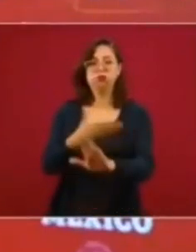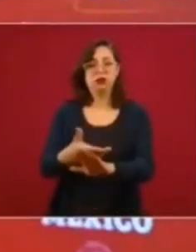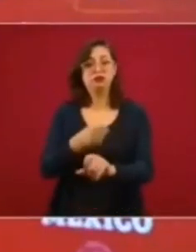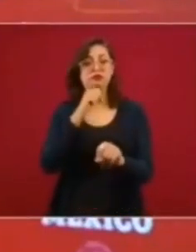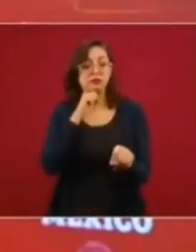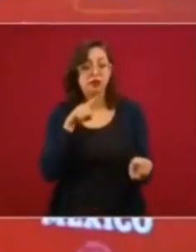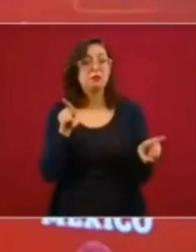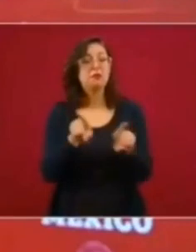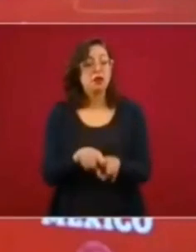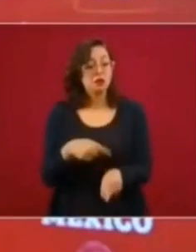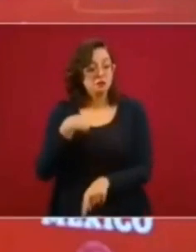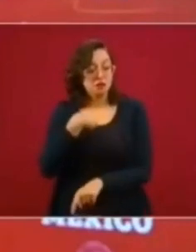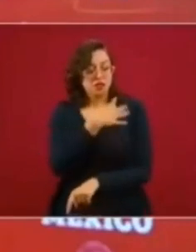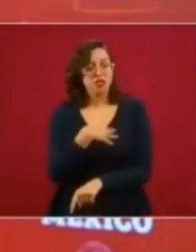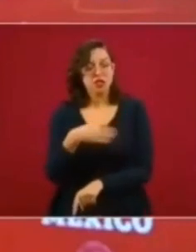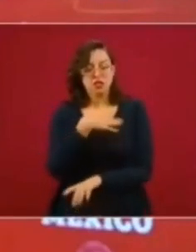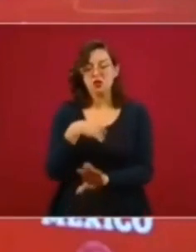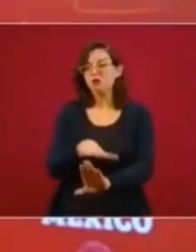hijo